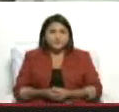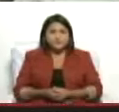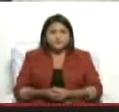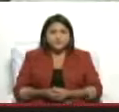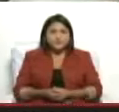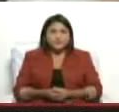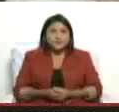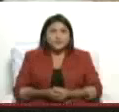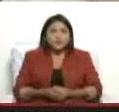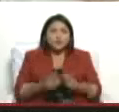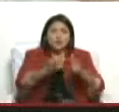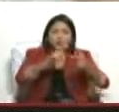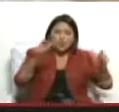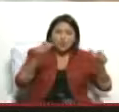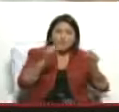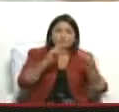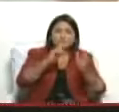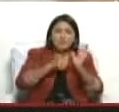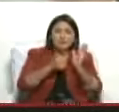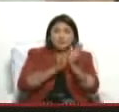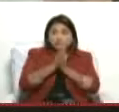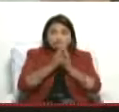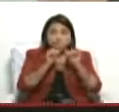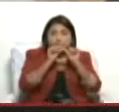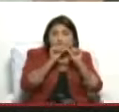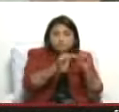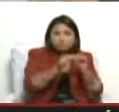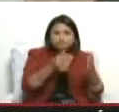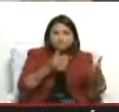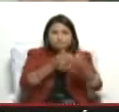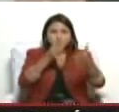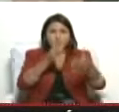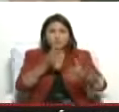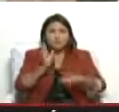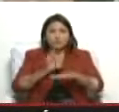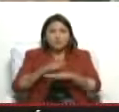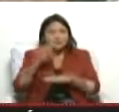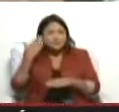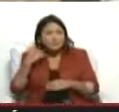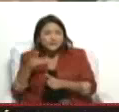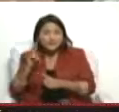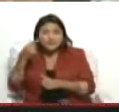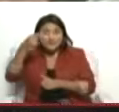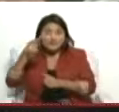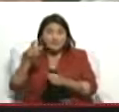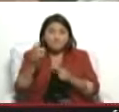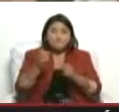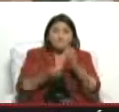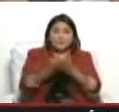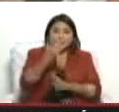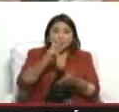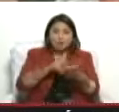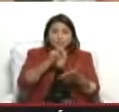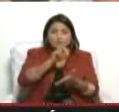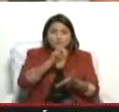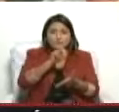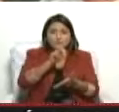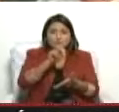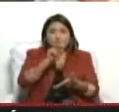conspiración continuada porque no ha cesado a partir de el Descubrimiento de la primera en mayo del año